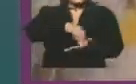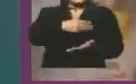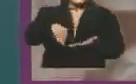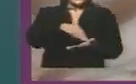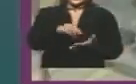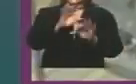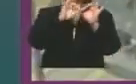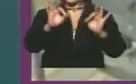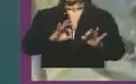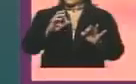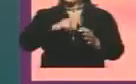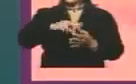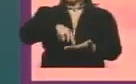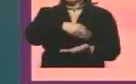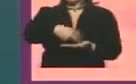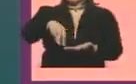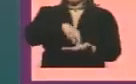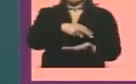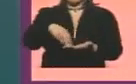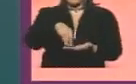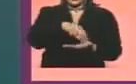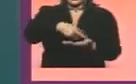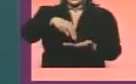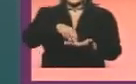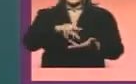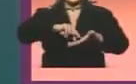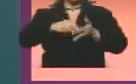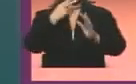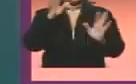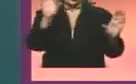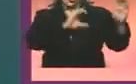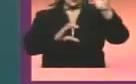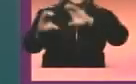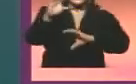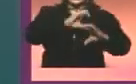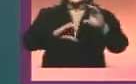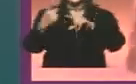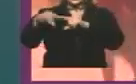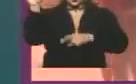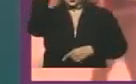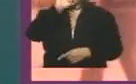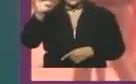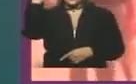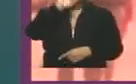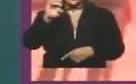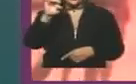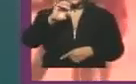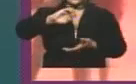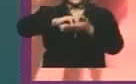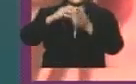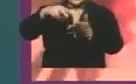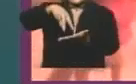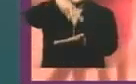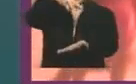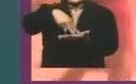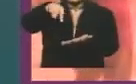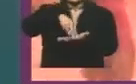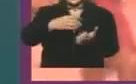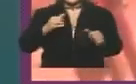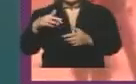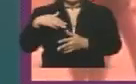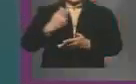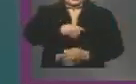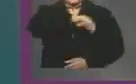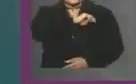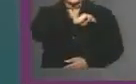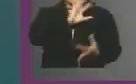El merengue es otra de nuestras formas musicales. Surgió por una combinación de ritmos europeos como la polca, la danza y el